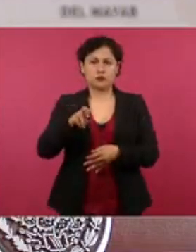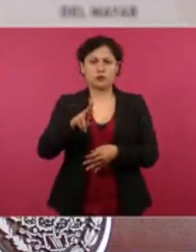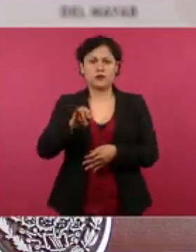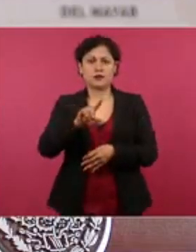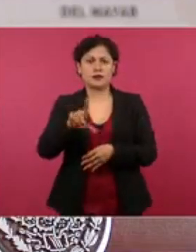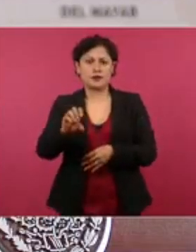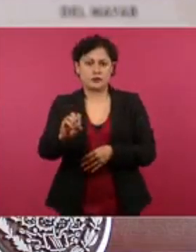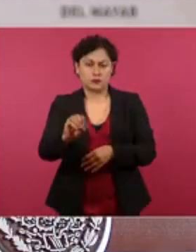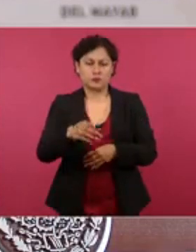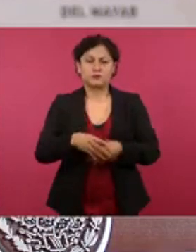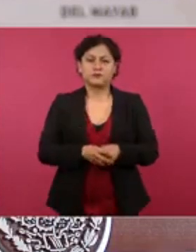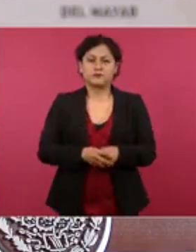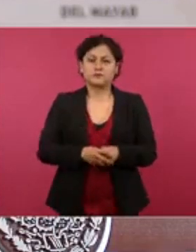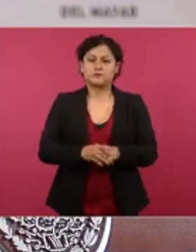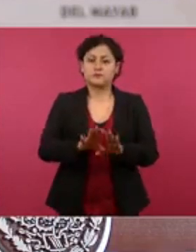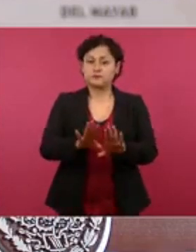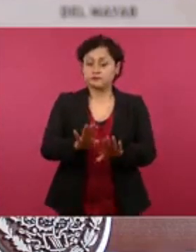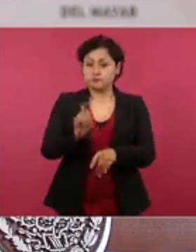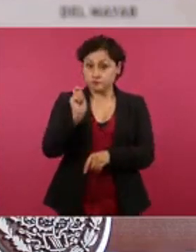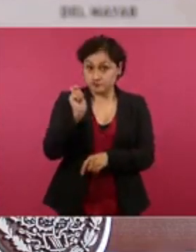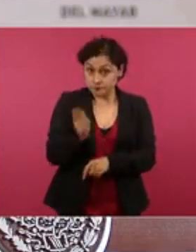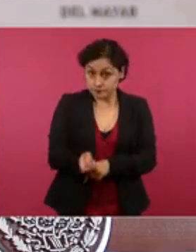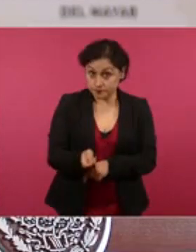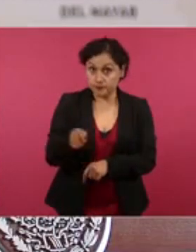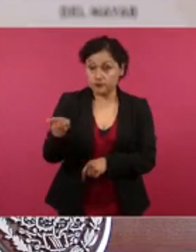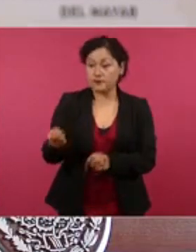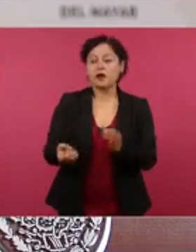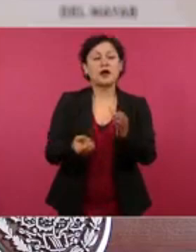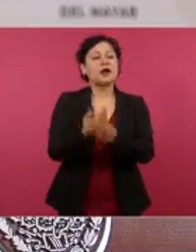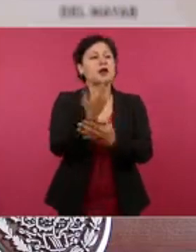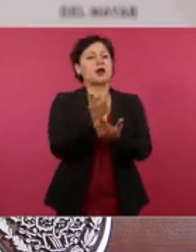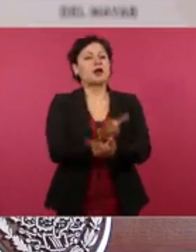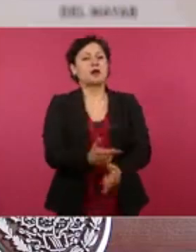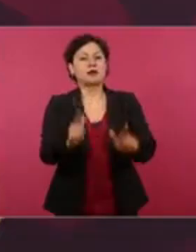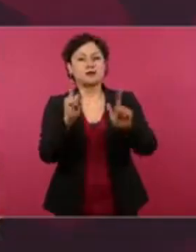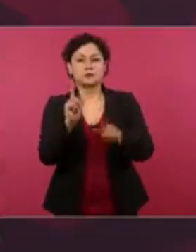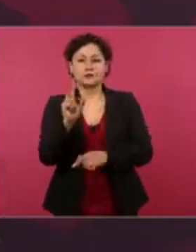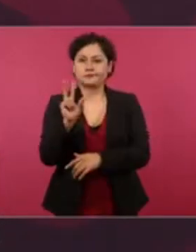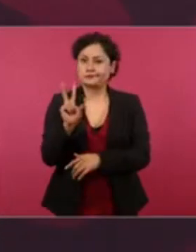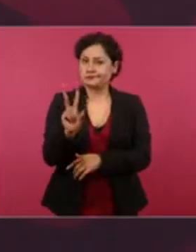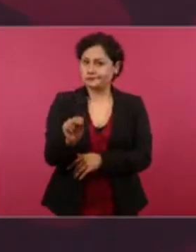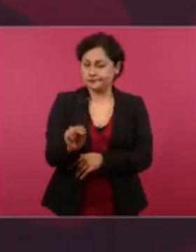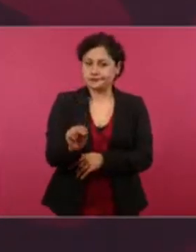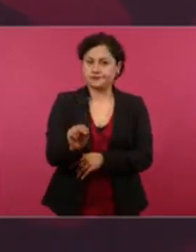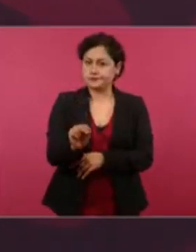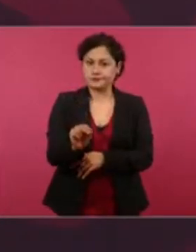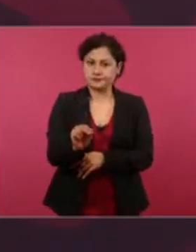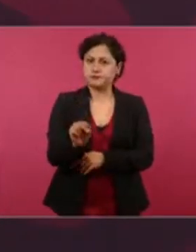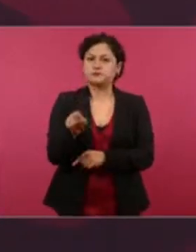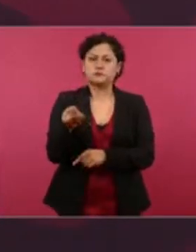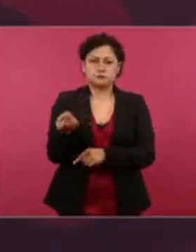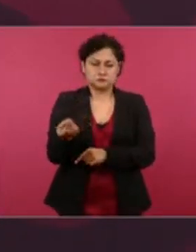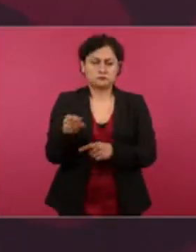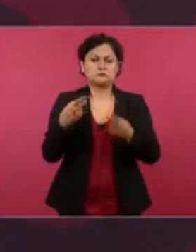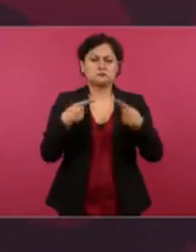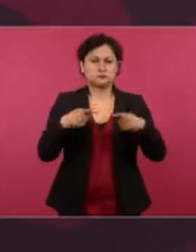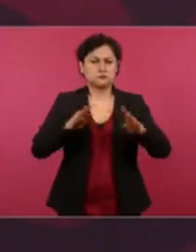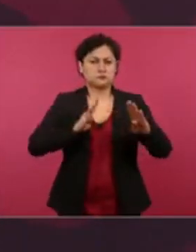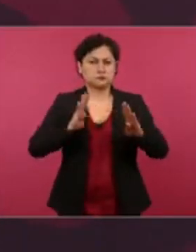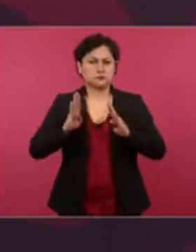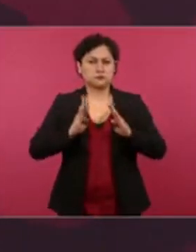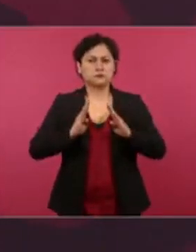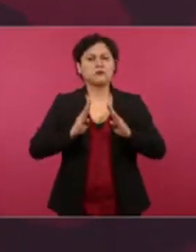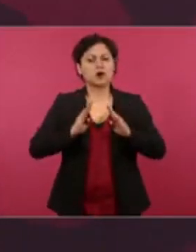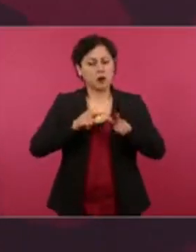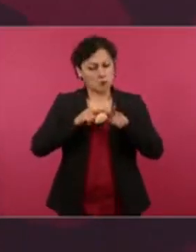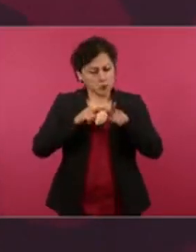no significa que queden en libertad, están sujetos a proceso